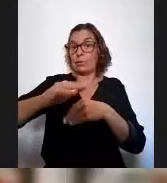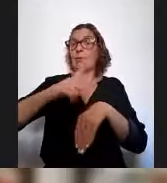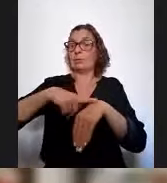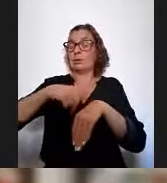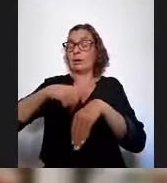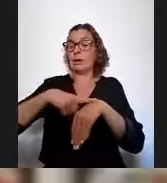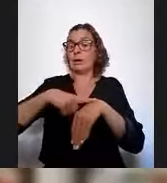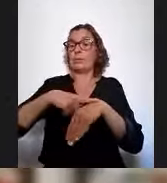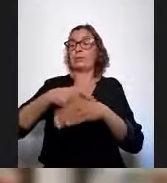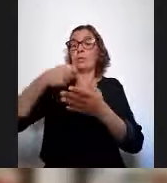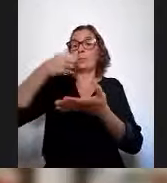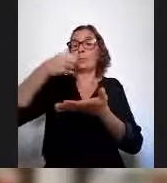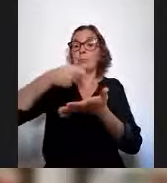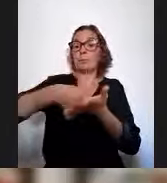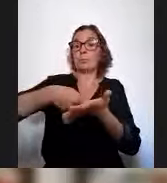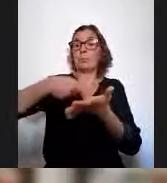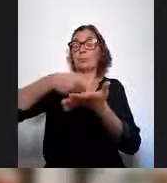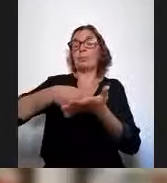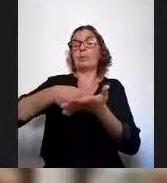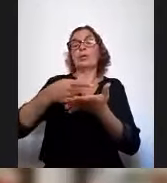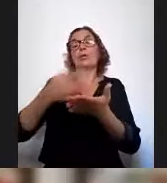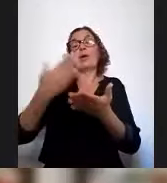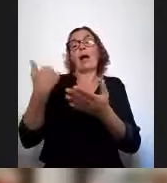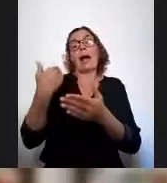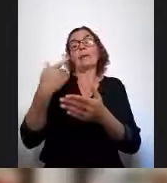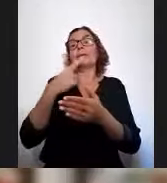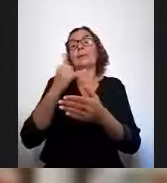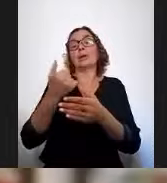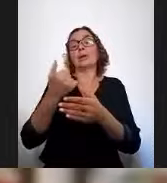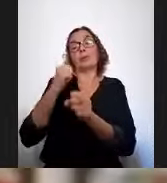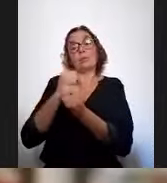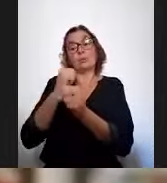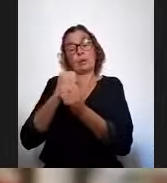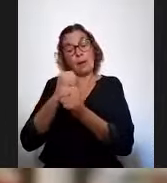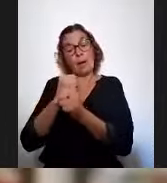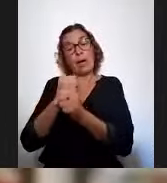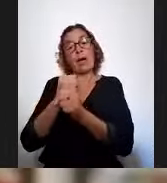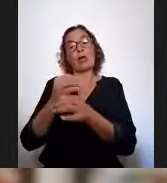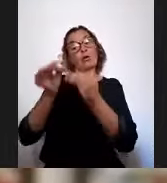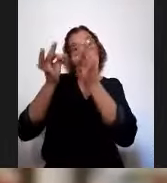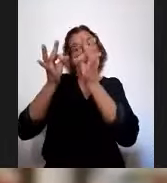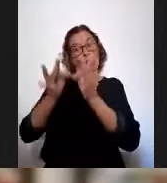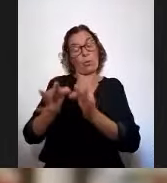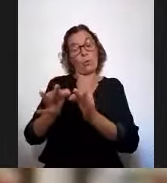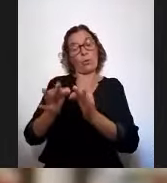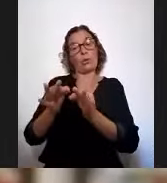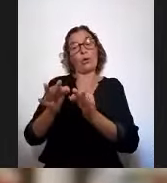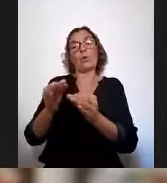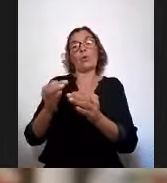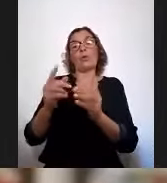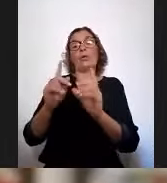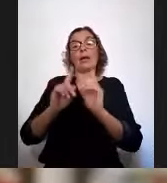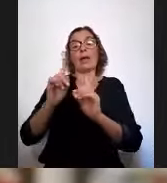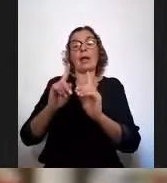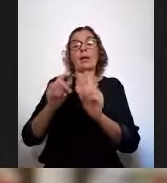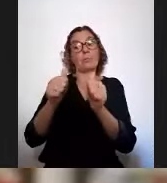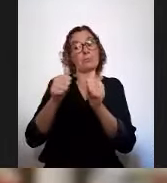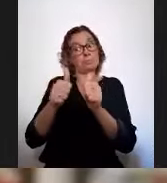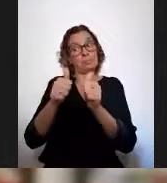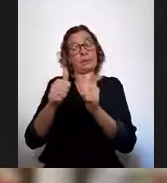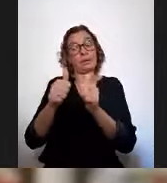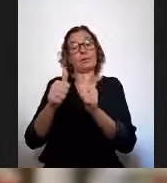fijos o estables? Porque si vengo de tener un trabajo seguro o de un emprendimiento que funciona bien, tengo